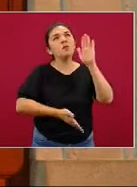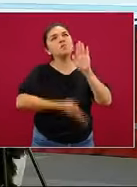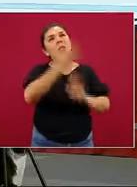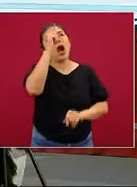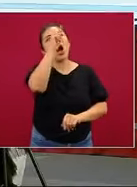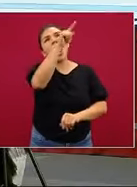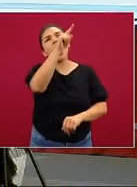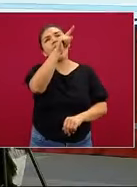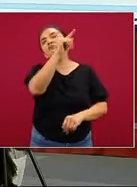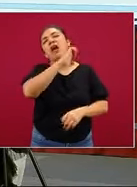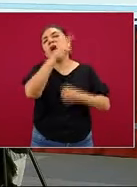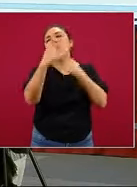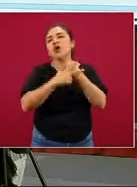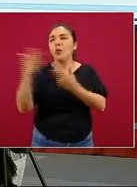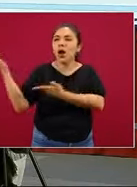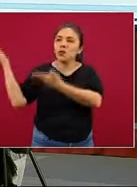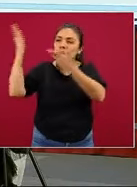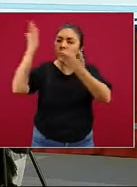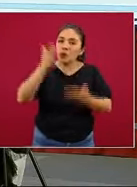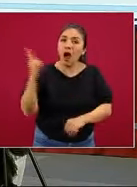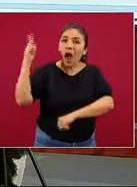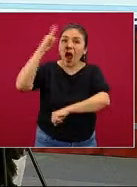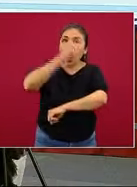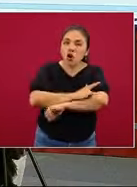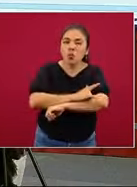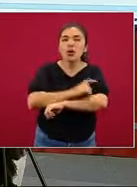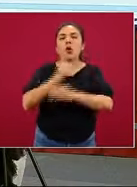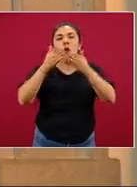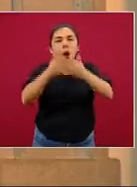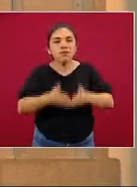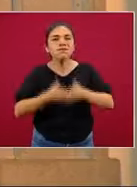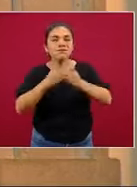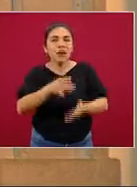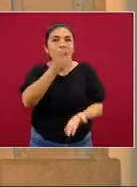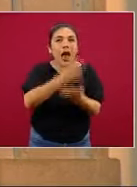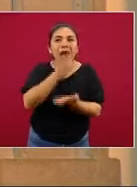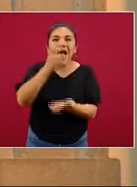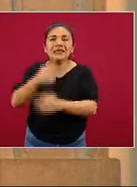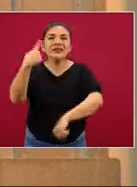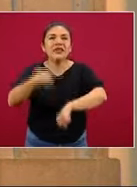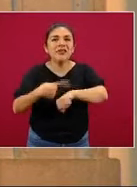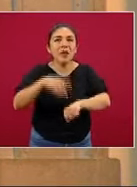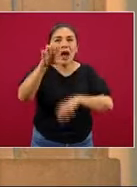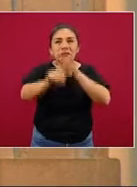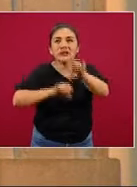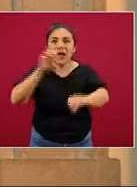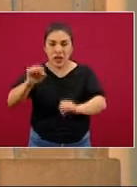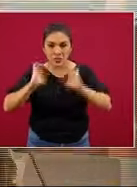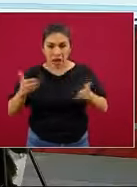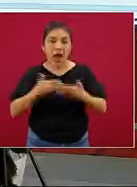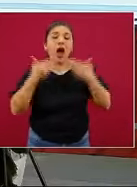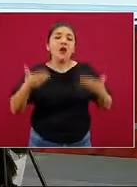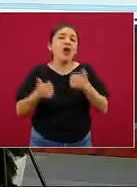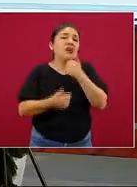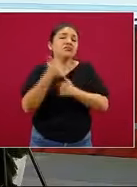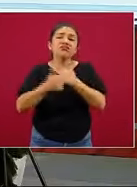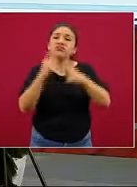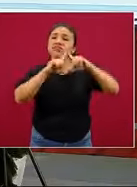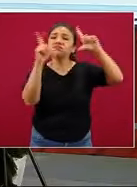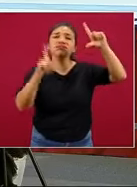entraba por puntos de entrada, ya sea aeropuertos o puertos marítimos. Y ahora la búsqueda la hacemos obviamente en todo el